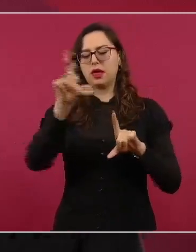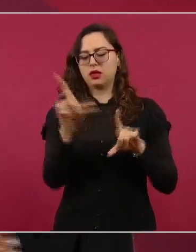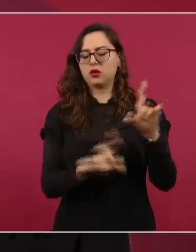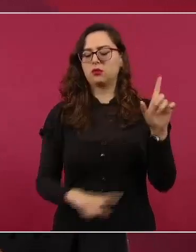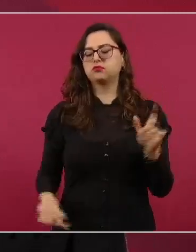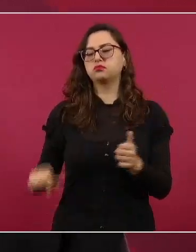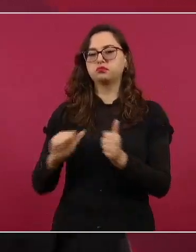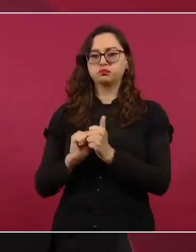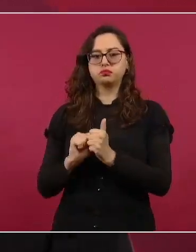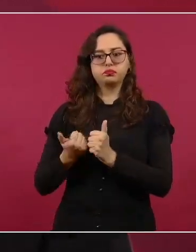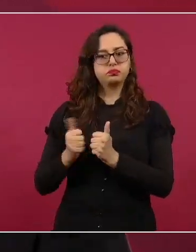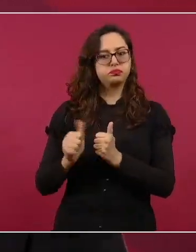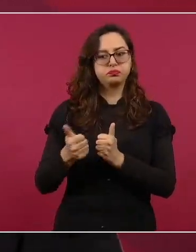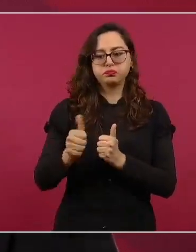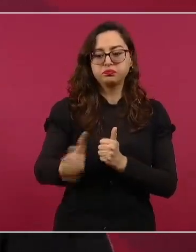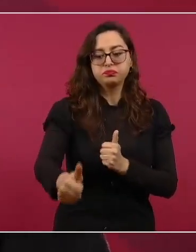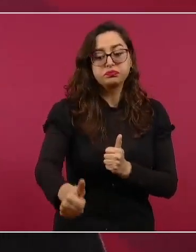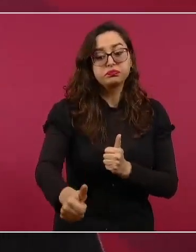en